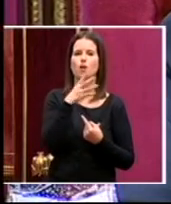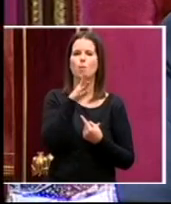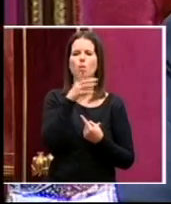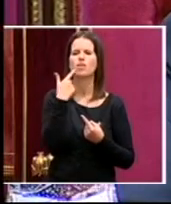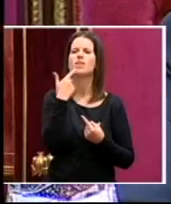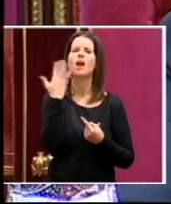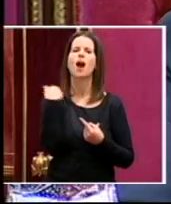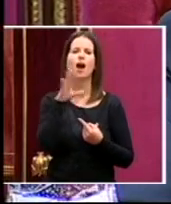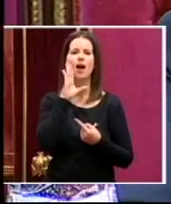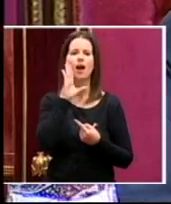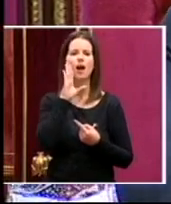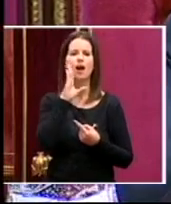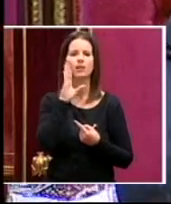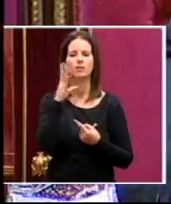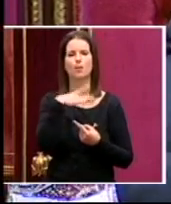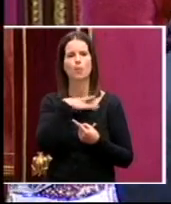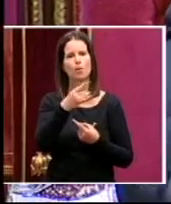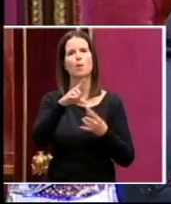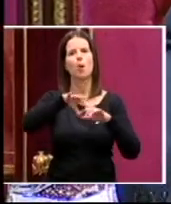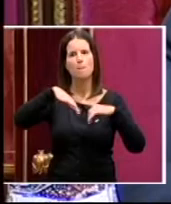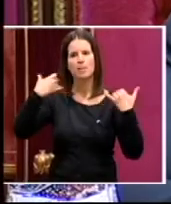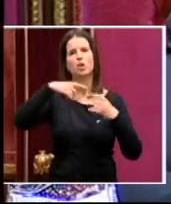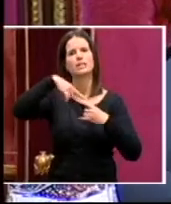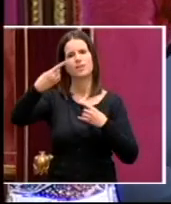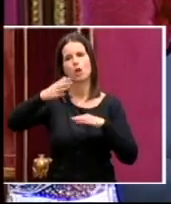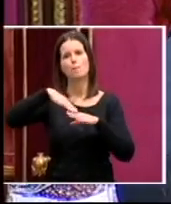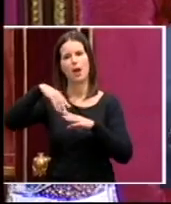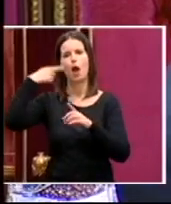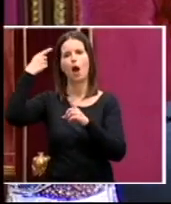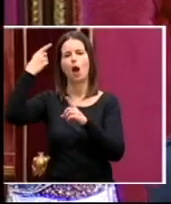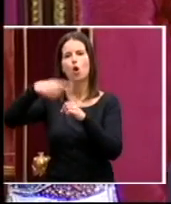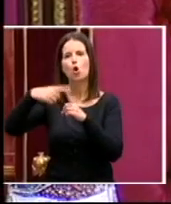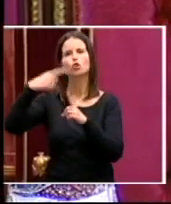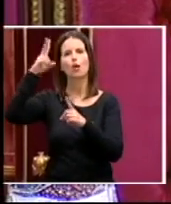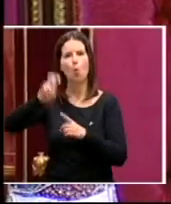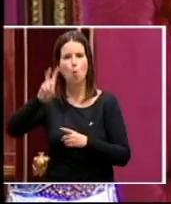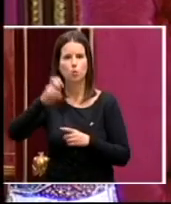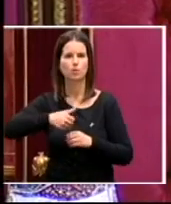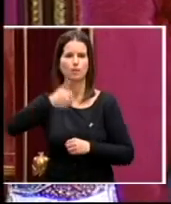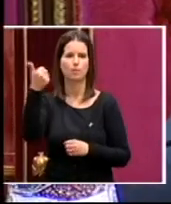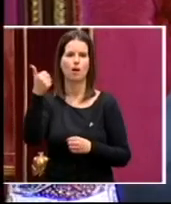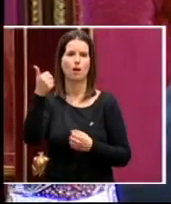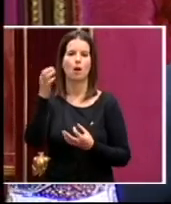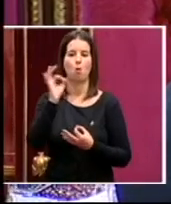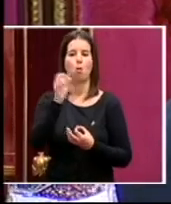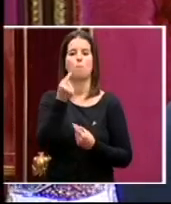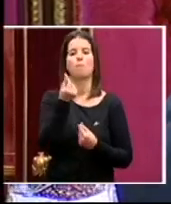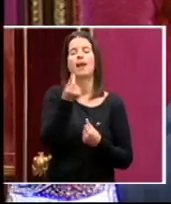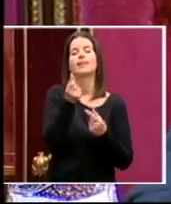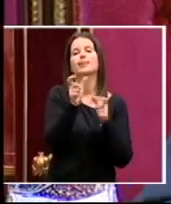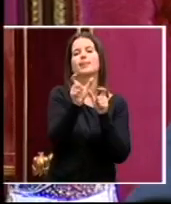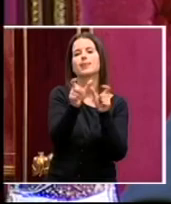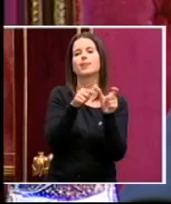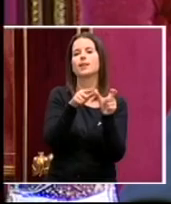usted anteriormente, ¿no? Que podíamos hacer plenos extraordinarios para cosas más útiles. Bueno, pues a lo mejor para debatir el destino de